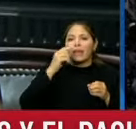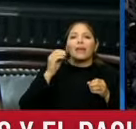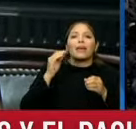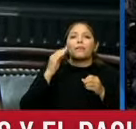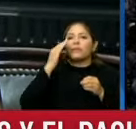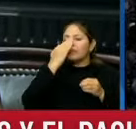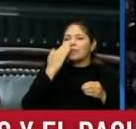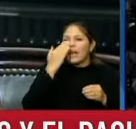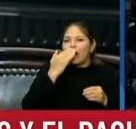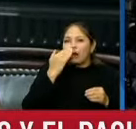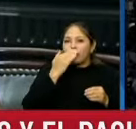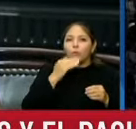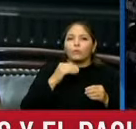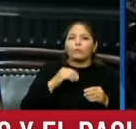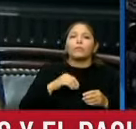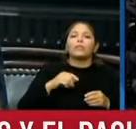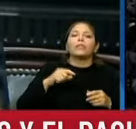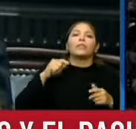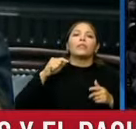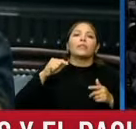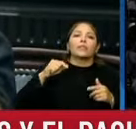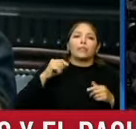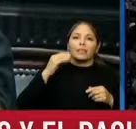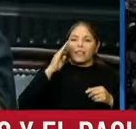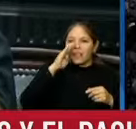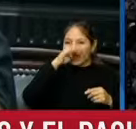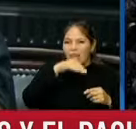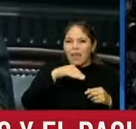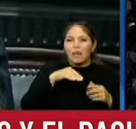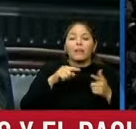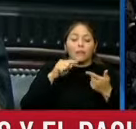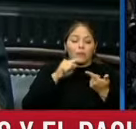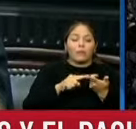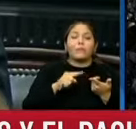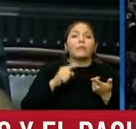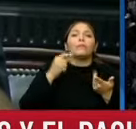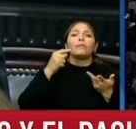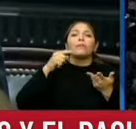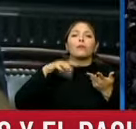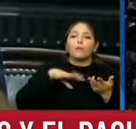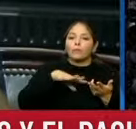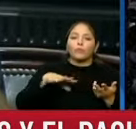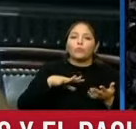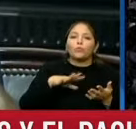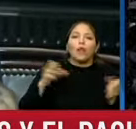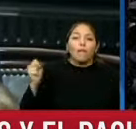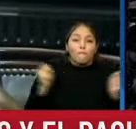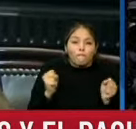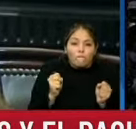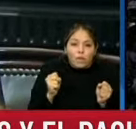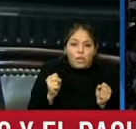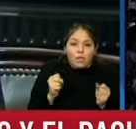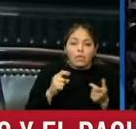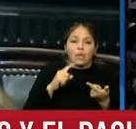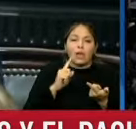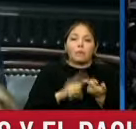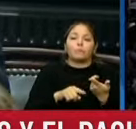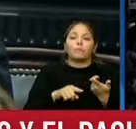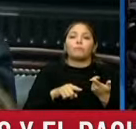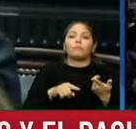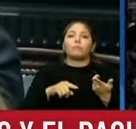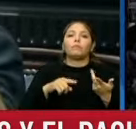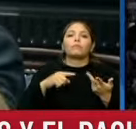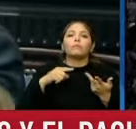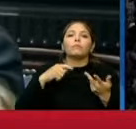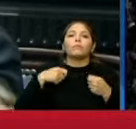eso. Otra vez, Cristina, otra vez. Y de Seiza, ¿no? Cristina también, ¿no? No solamente en contra de Máximo, sino que ahora abiertamente ya desafían a Cristina, porque